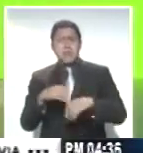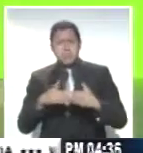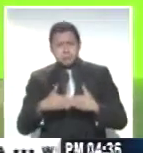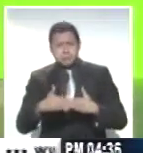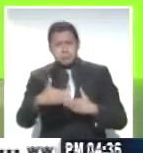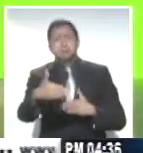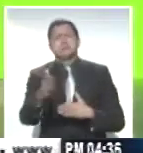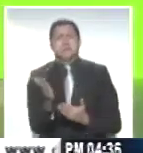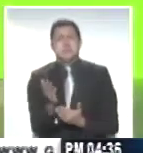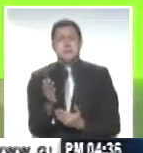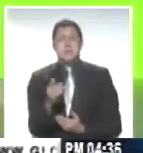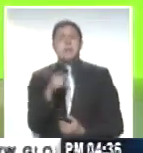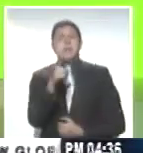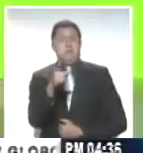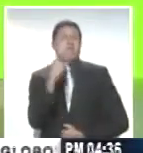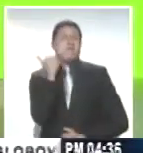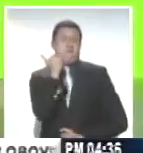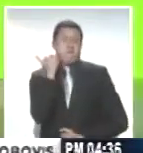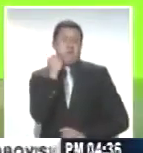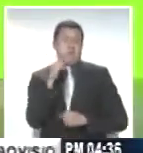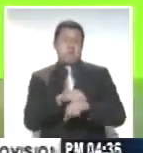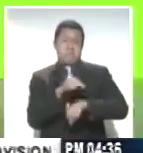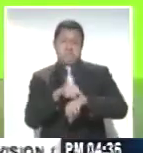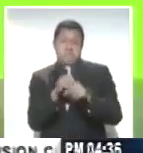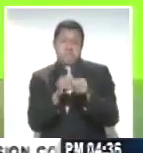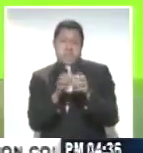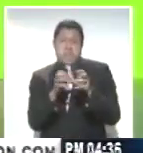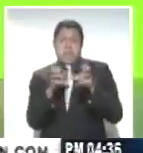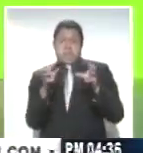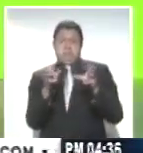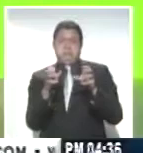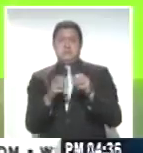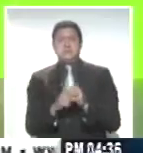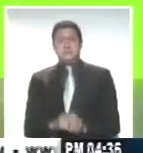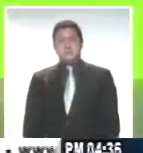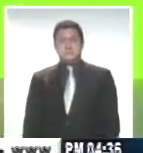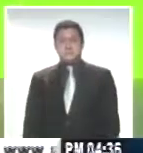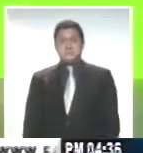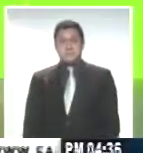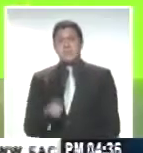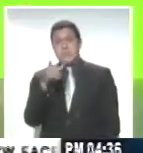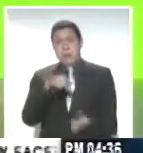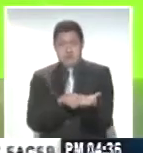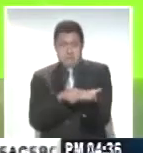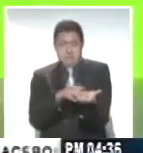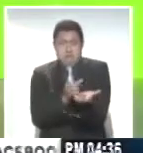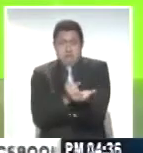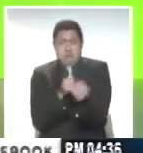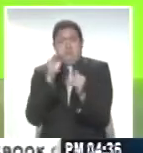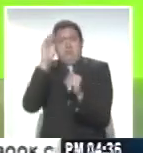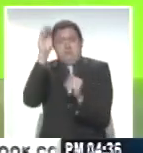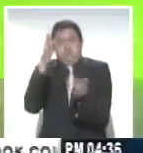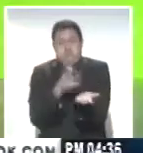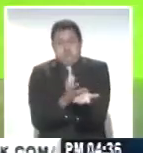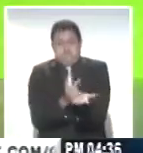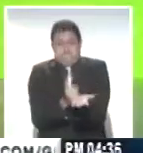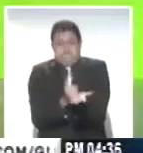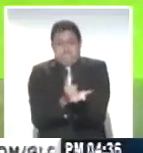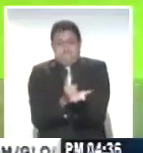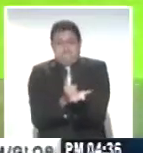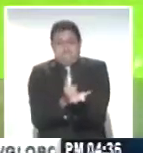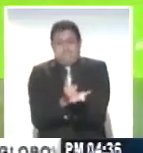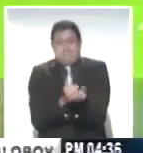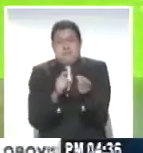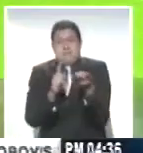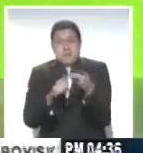esto puede ser una de las causas de la inflamación de este ligamento y que vaya a comprimir a futuro el nervio mediano.